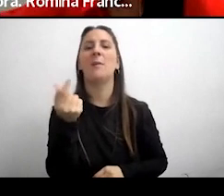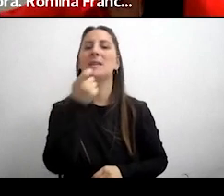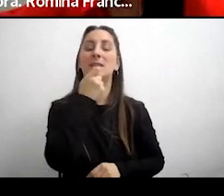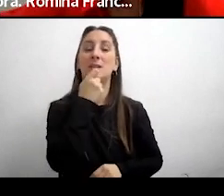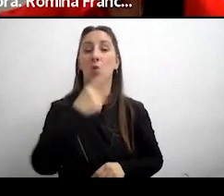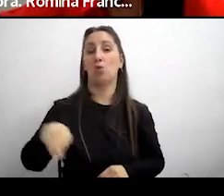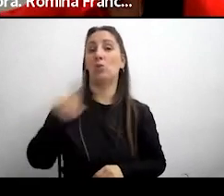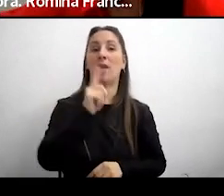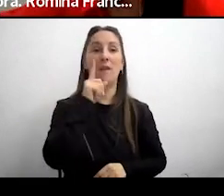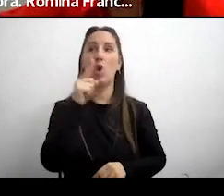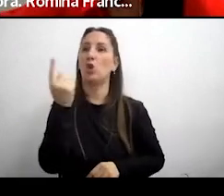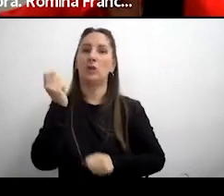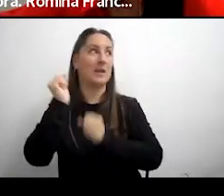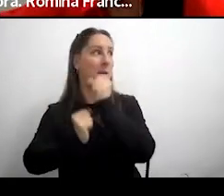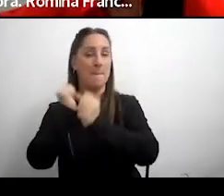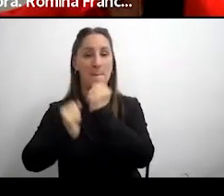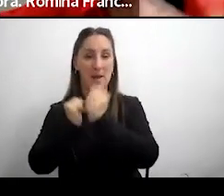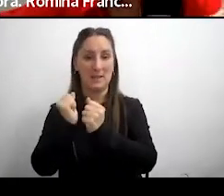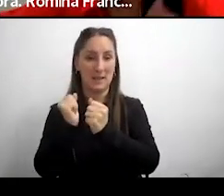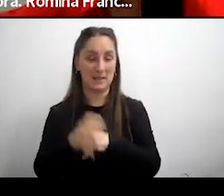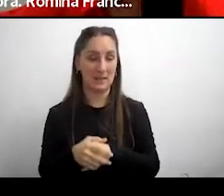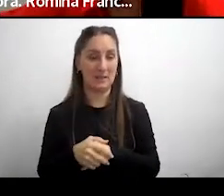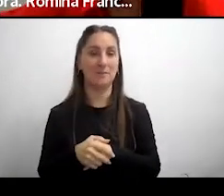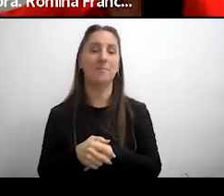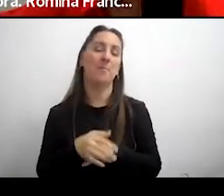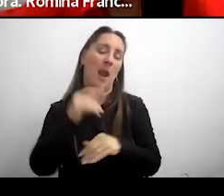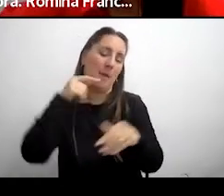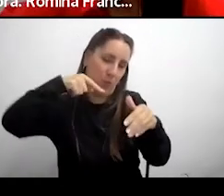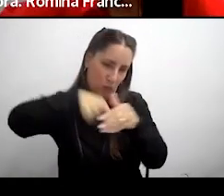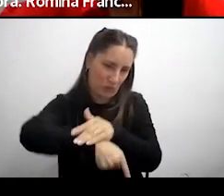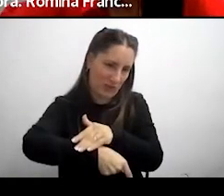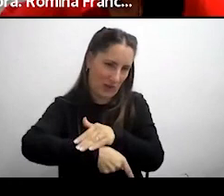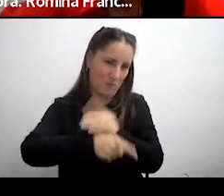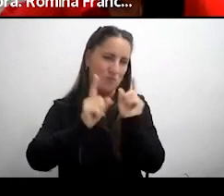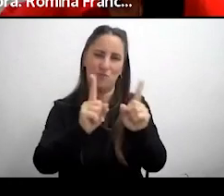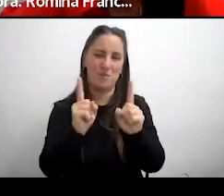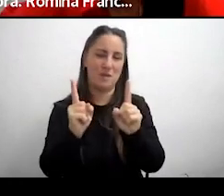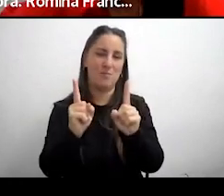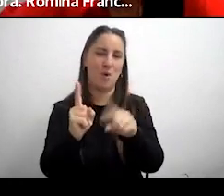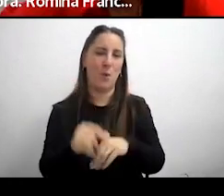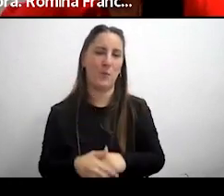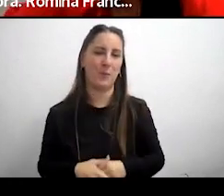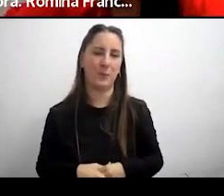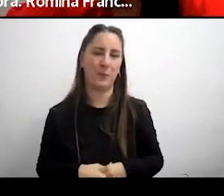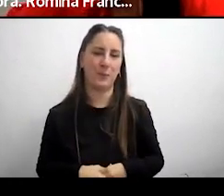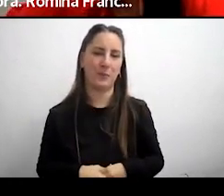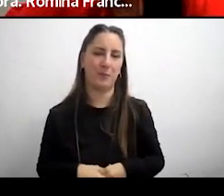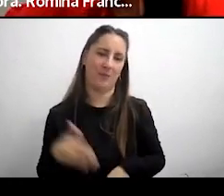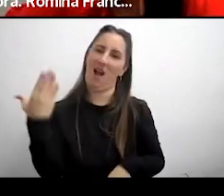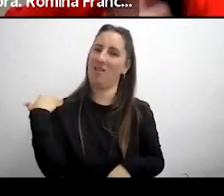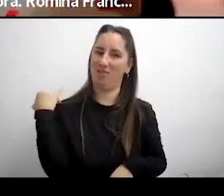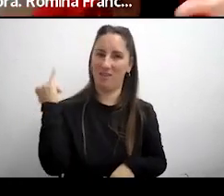otro tipo de sujeto empresa, los dejo para profundizar, pero bueno, es básicamente lo mismo que les